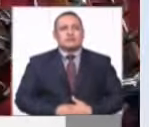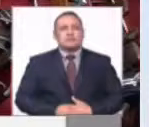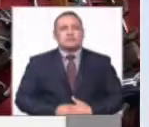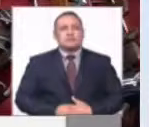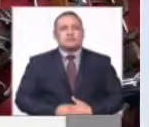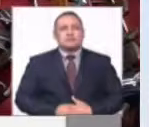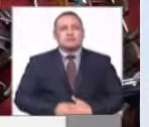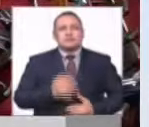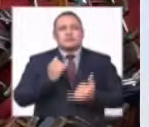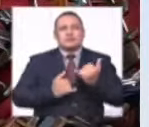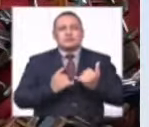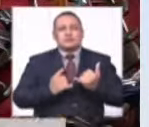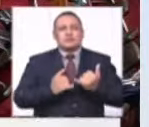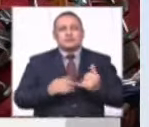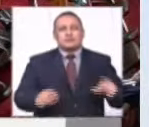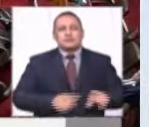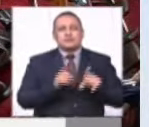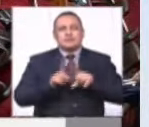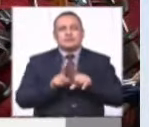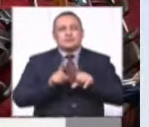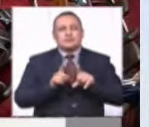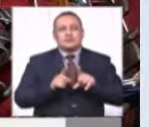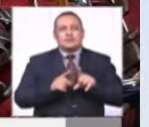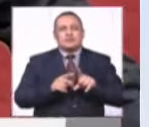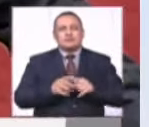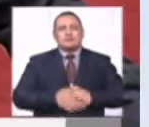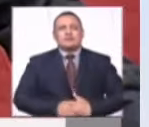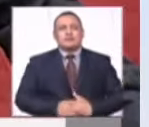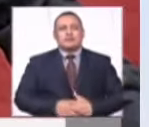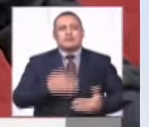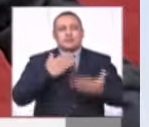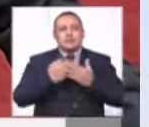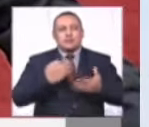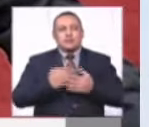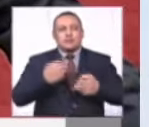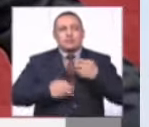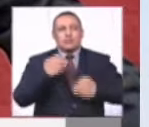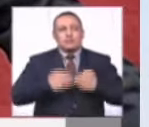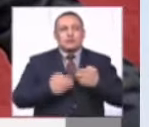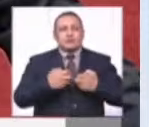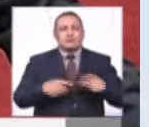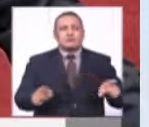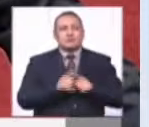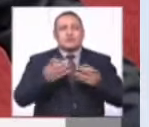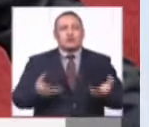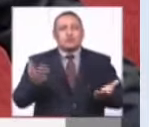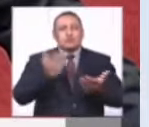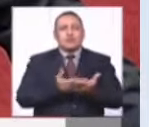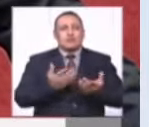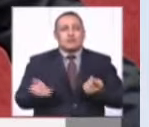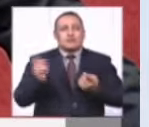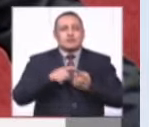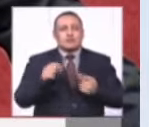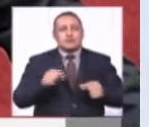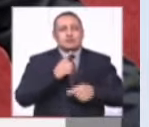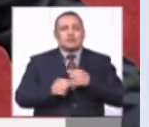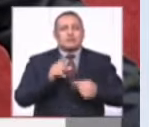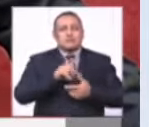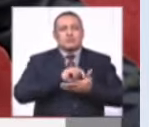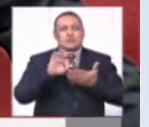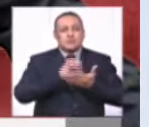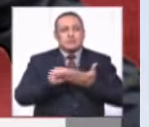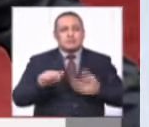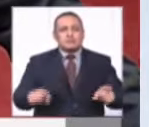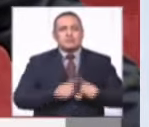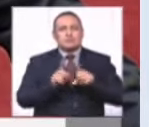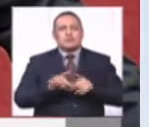Concluya, por favor. Gracias. La inflación acumulada en el primer trimestre